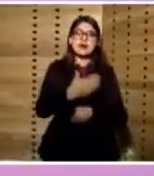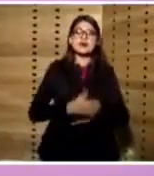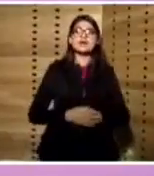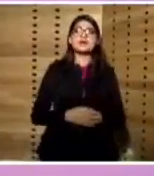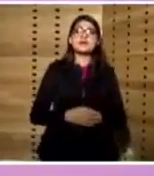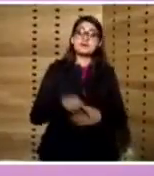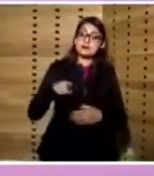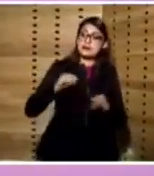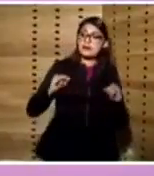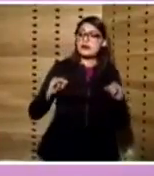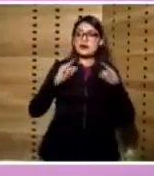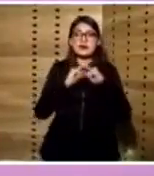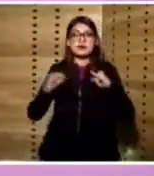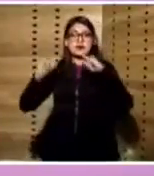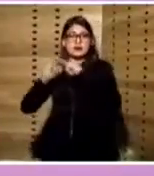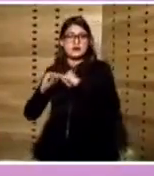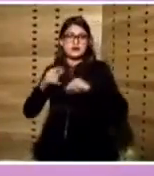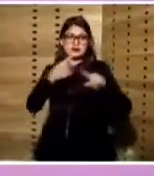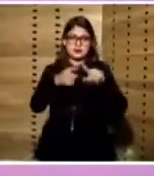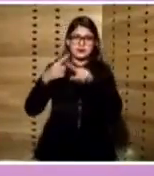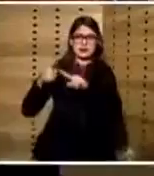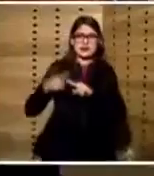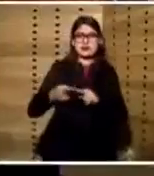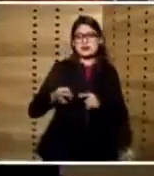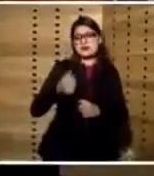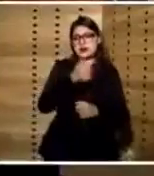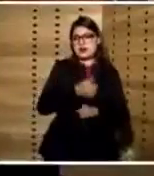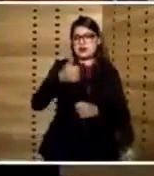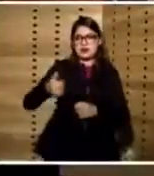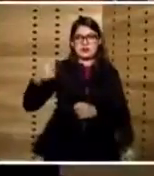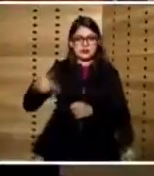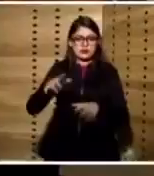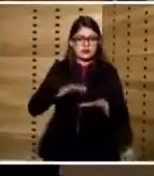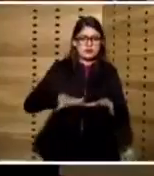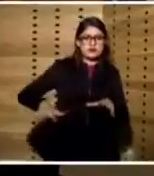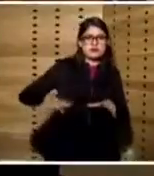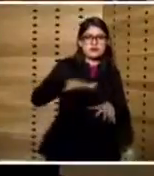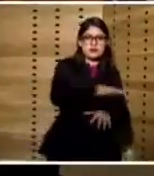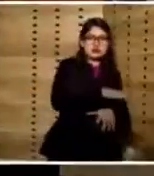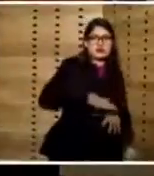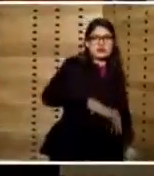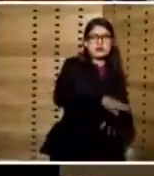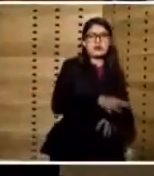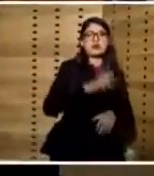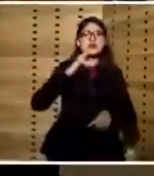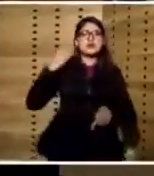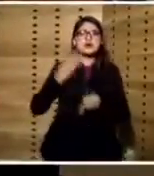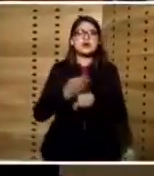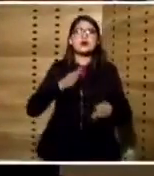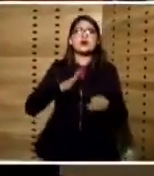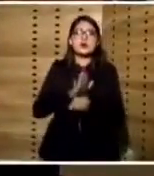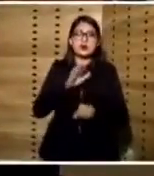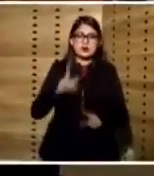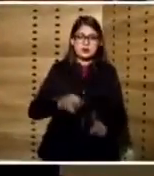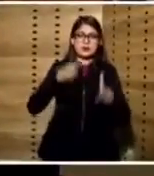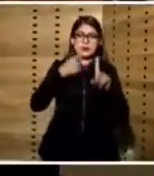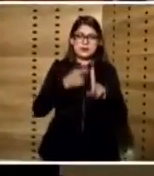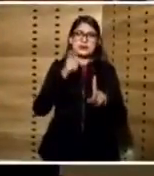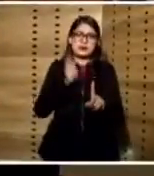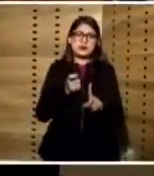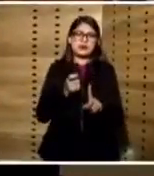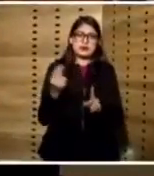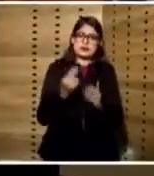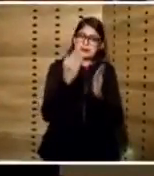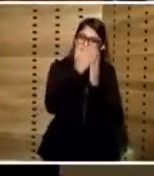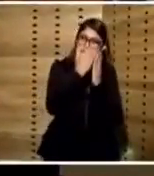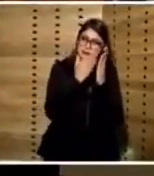institución nacional y autoridad, desde su ámbito de acción, tiene la responsabilidad de realizar sus funciones con